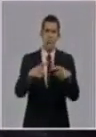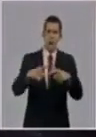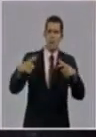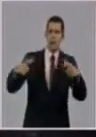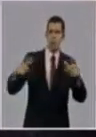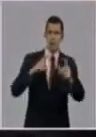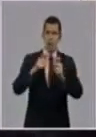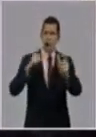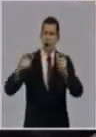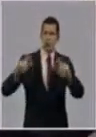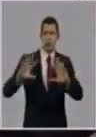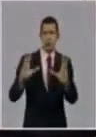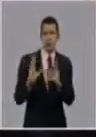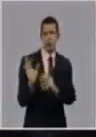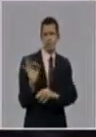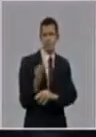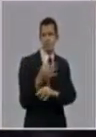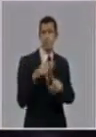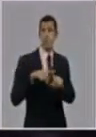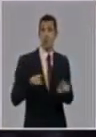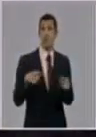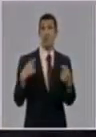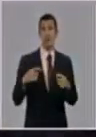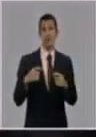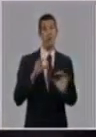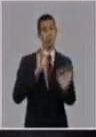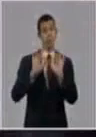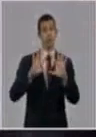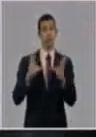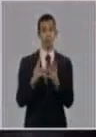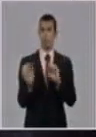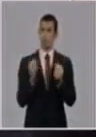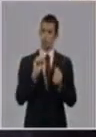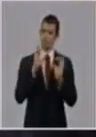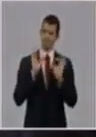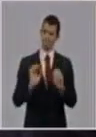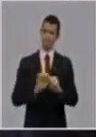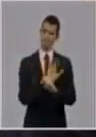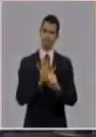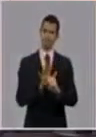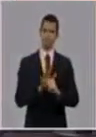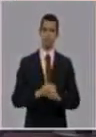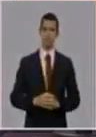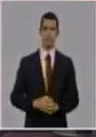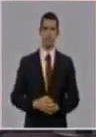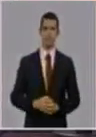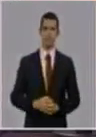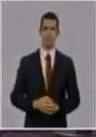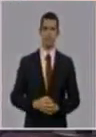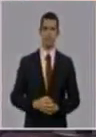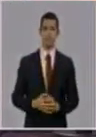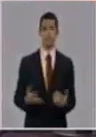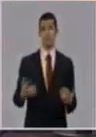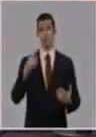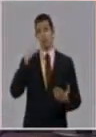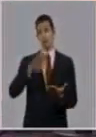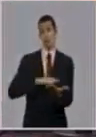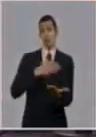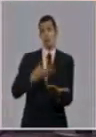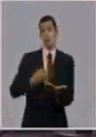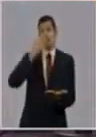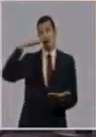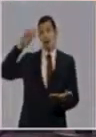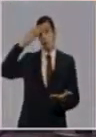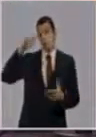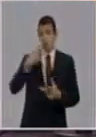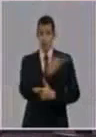permitan una máxima protección para lograr el control definitivo de esta enfermedad. Una apuesta cubana frente a la COVID-19. El